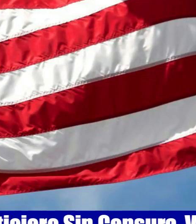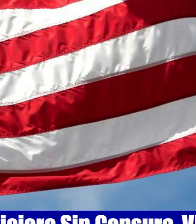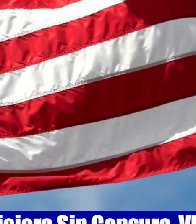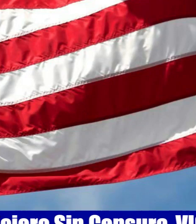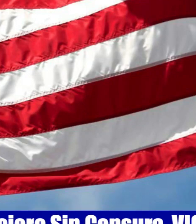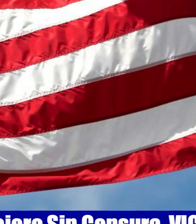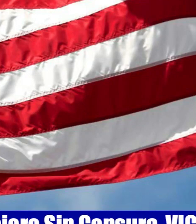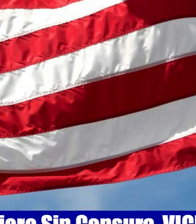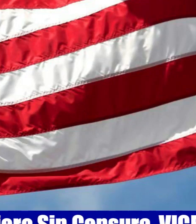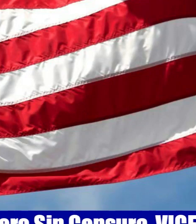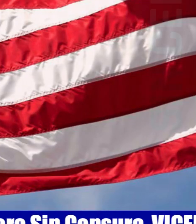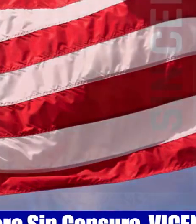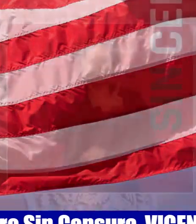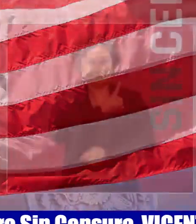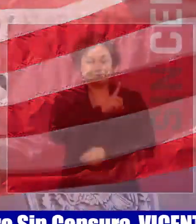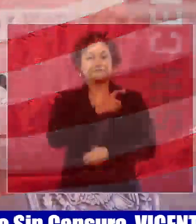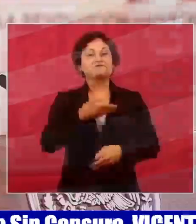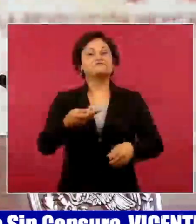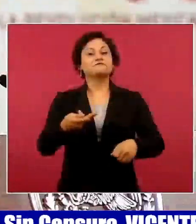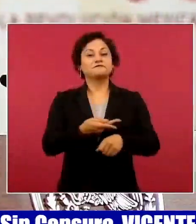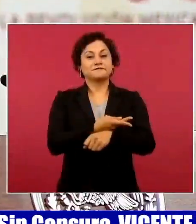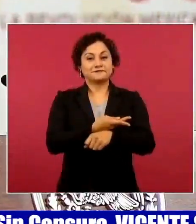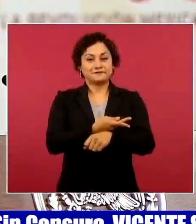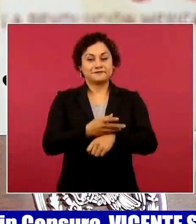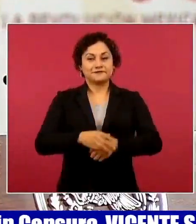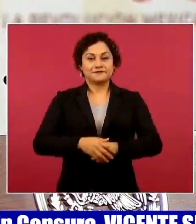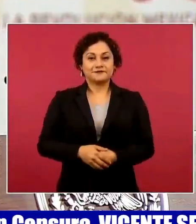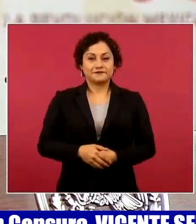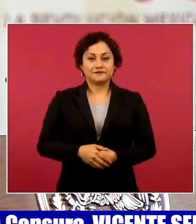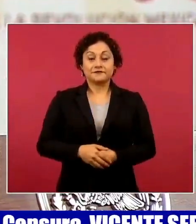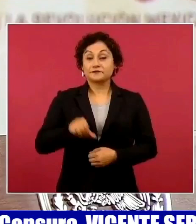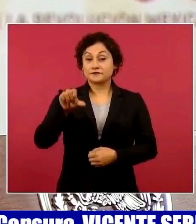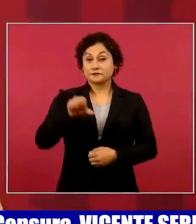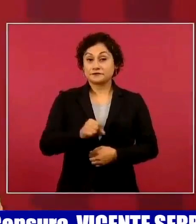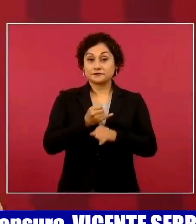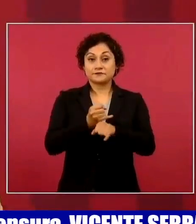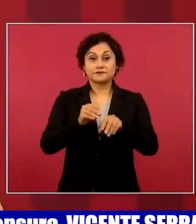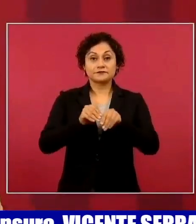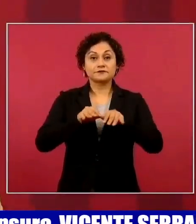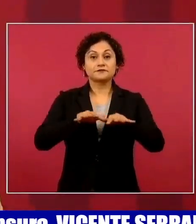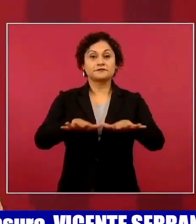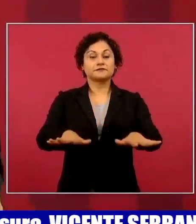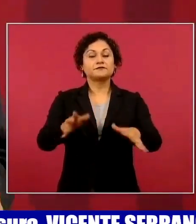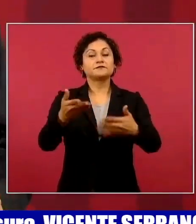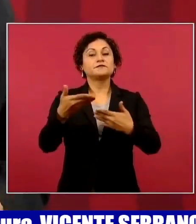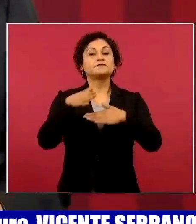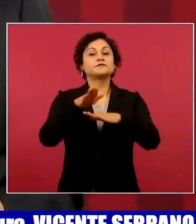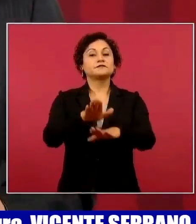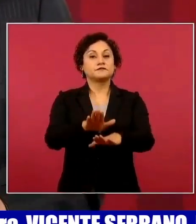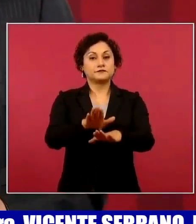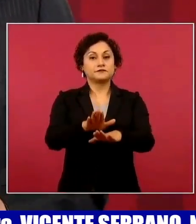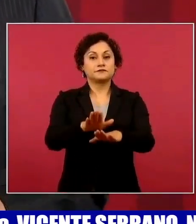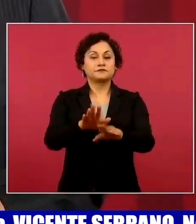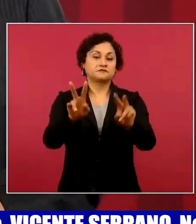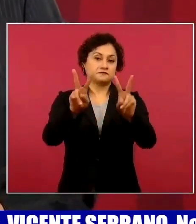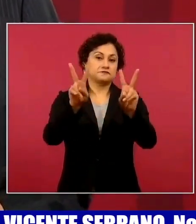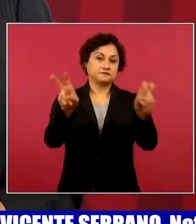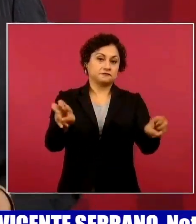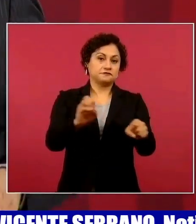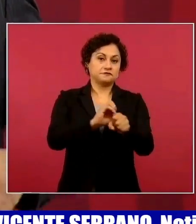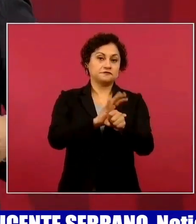es analizar los acontecimientos que han ocurrido y buscar una salida diplomática, así como expresar nuestra solidaridad con el pueblo hermano